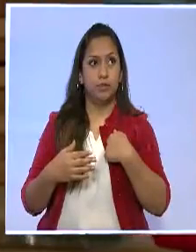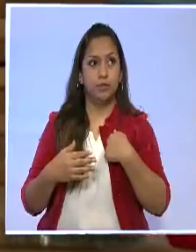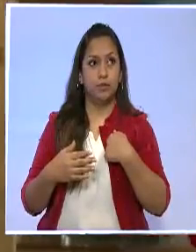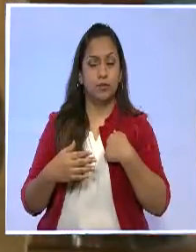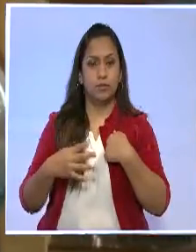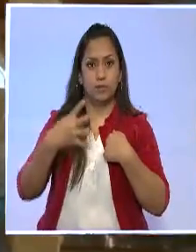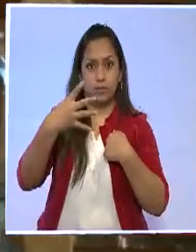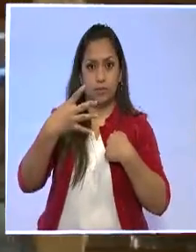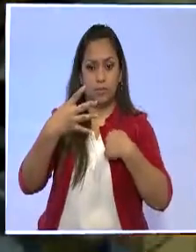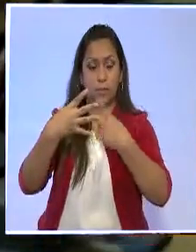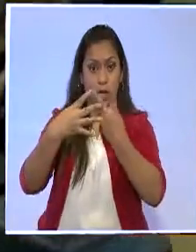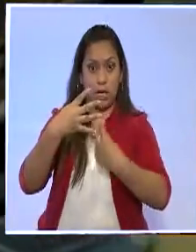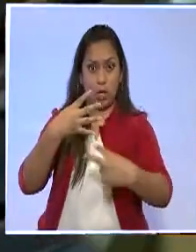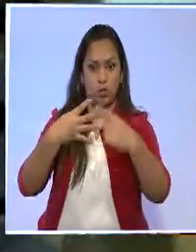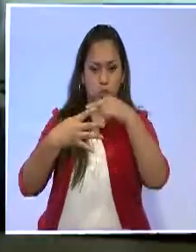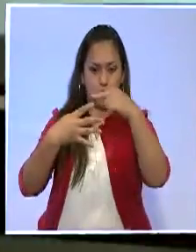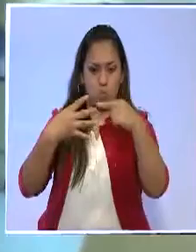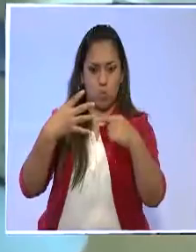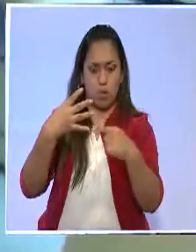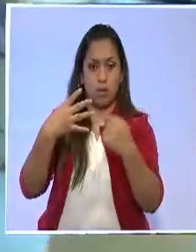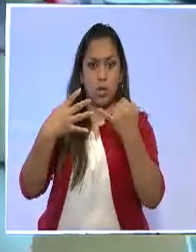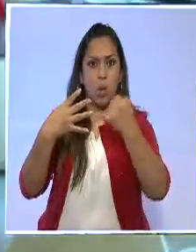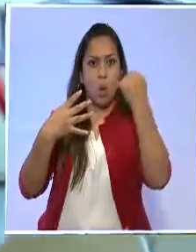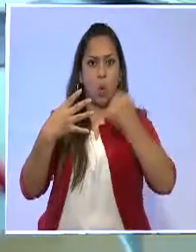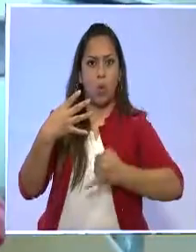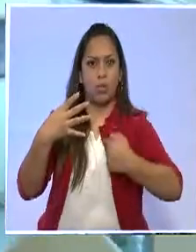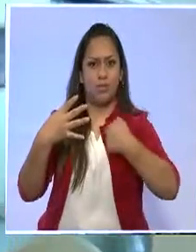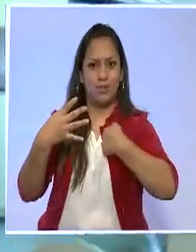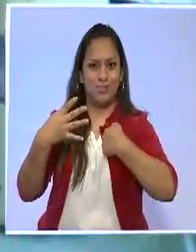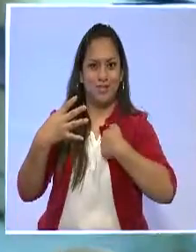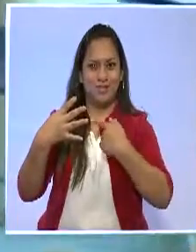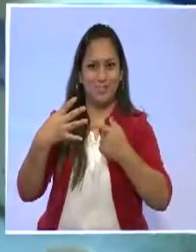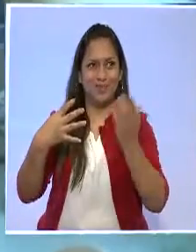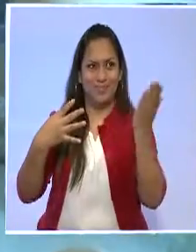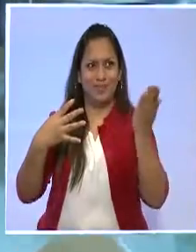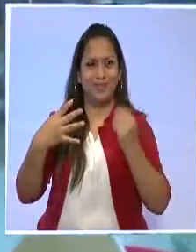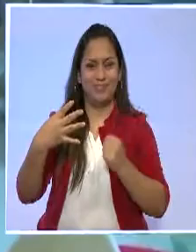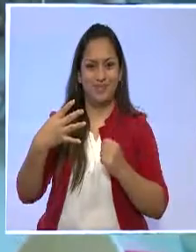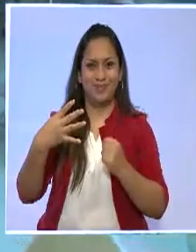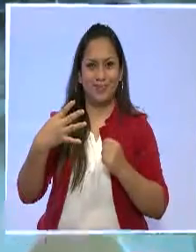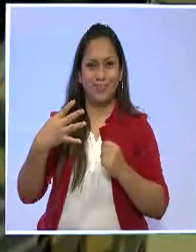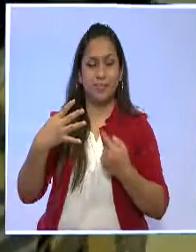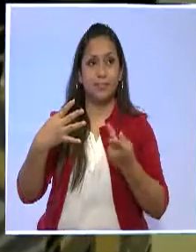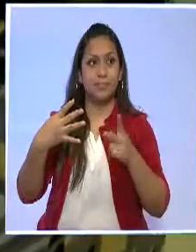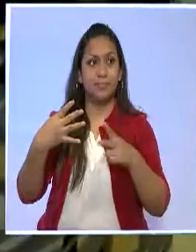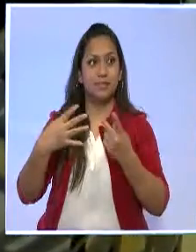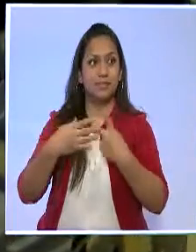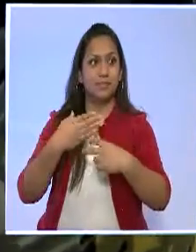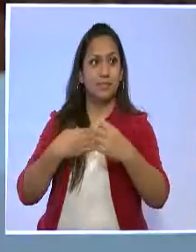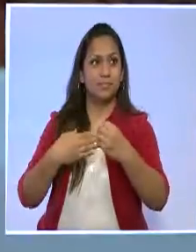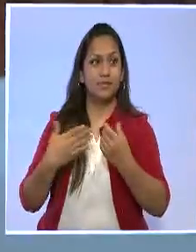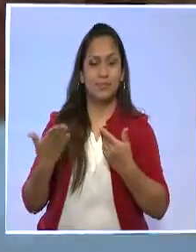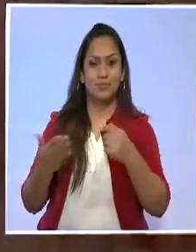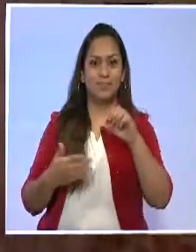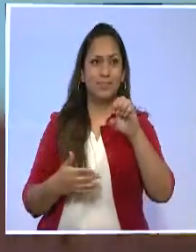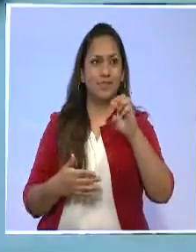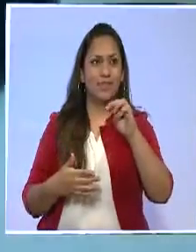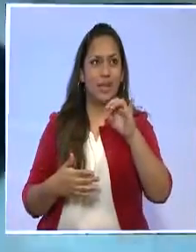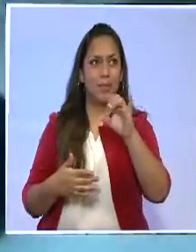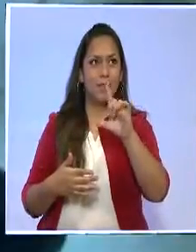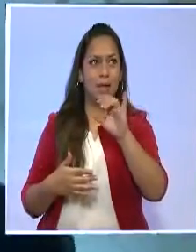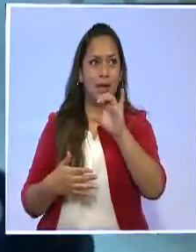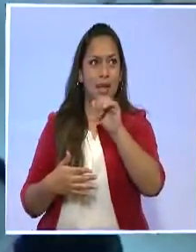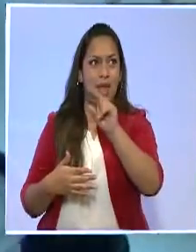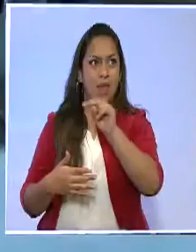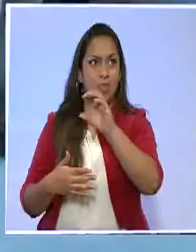mis tres hermanos son todos varones los mayores en guagua es muy lindo su dama nidia no y ya está por los 18 años ya no es un huevo